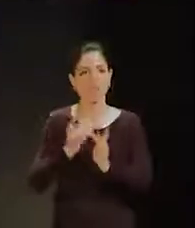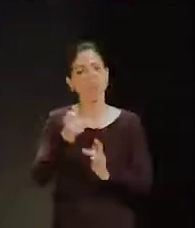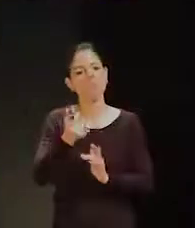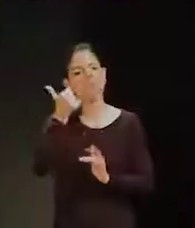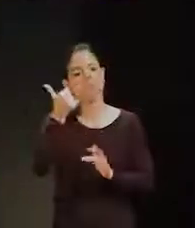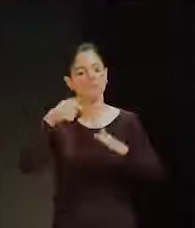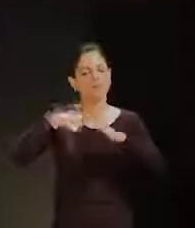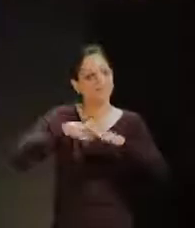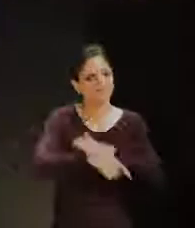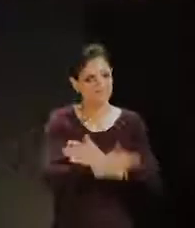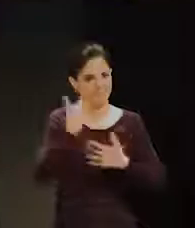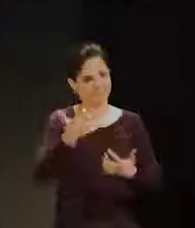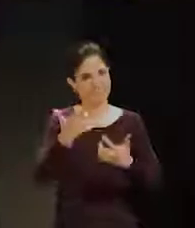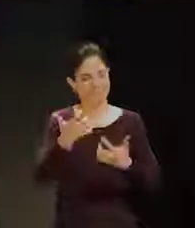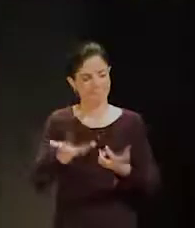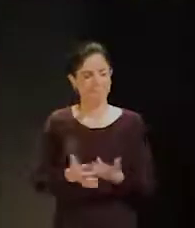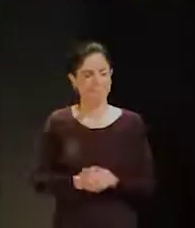poco más profundo